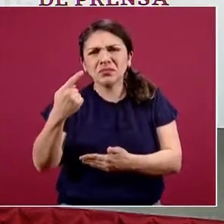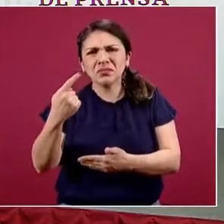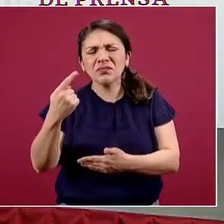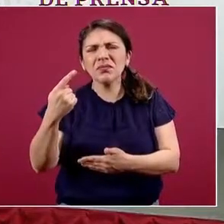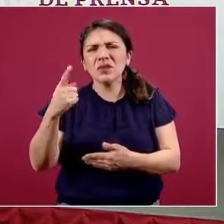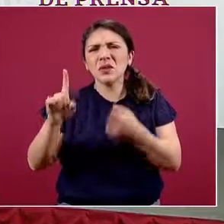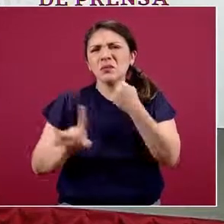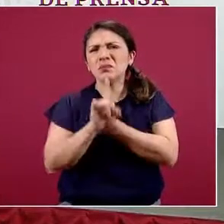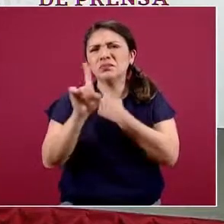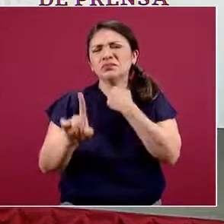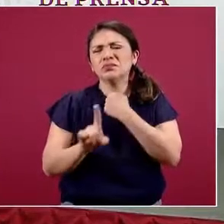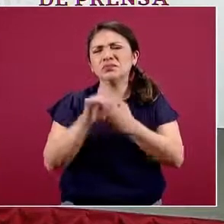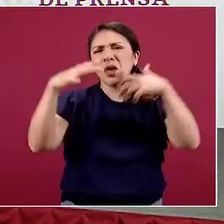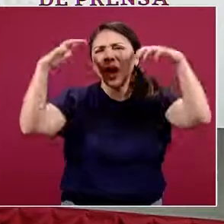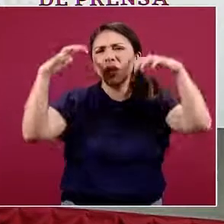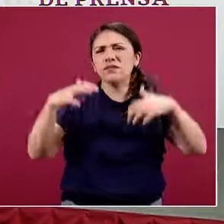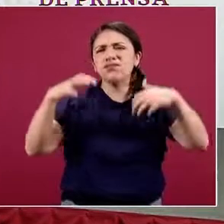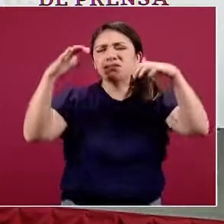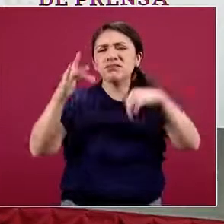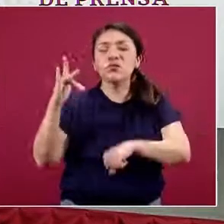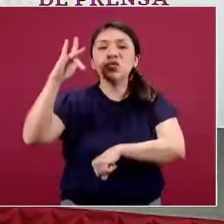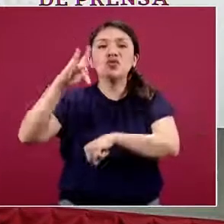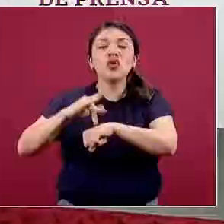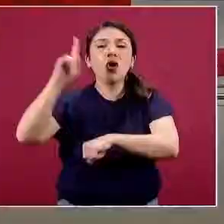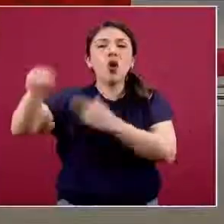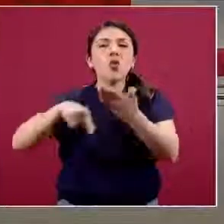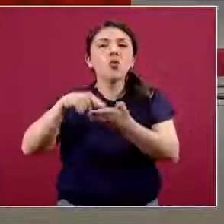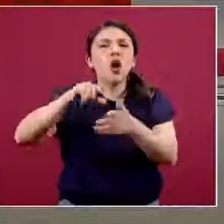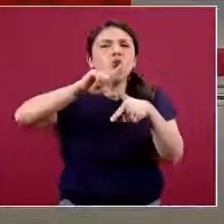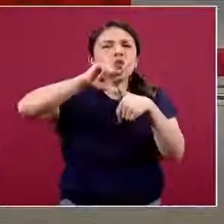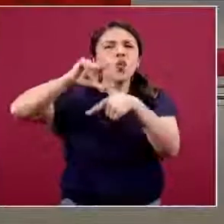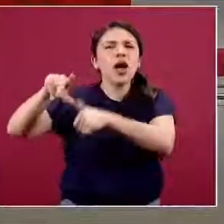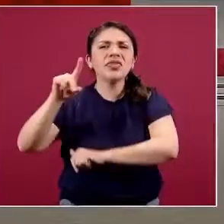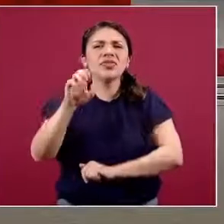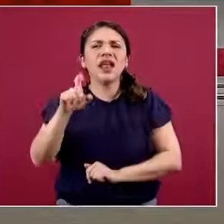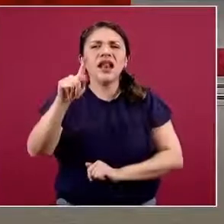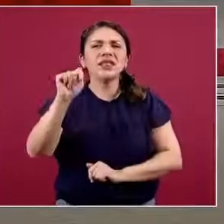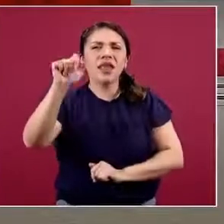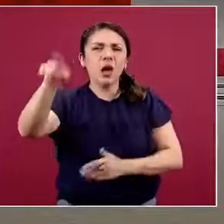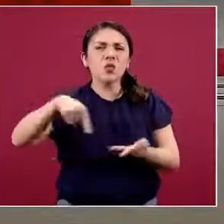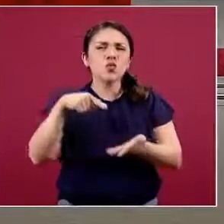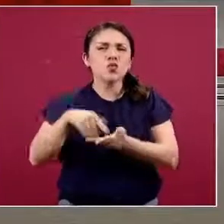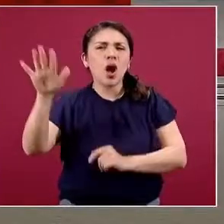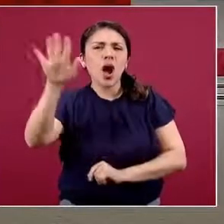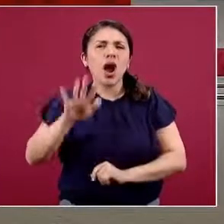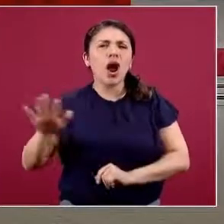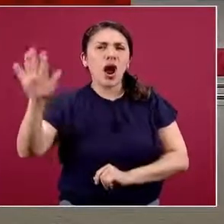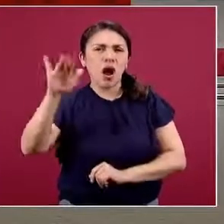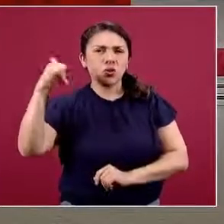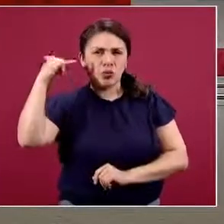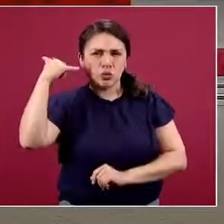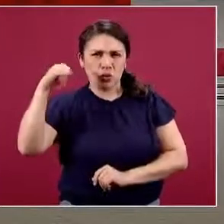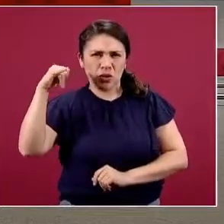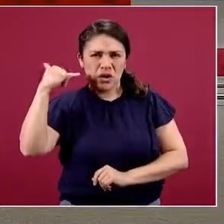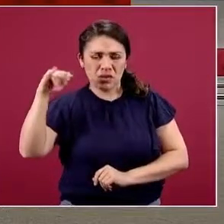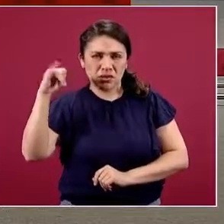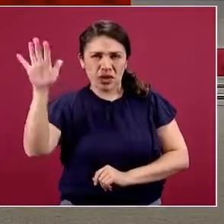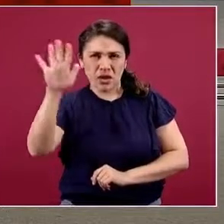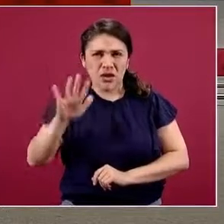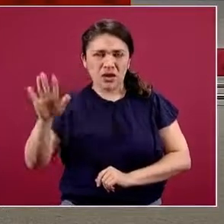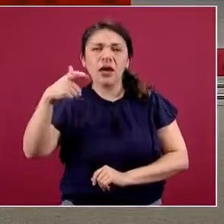que tocó tierra, estamos hablando del huracán Delta, en la península, ¿no?